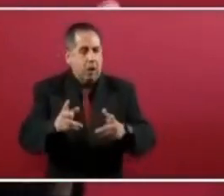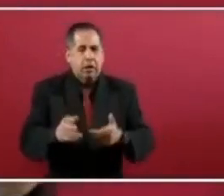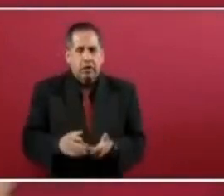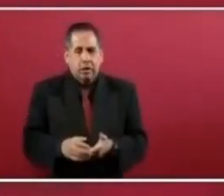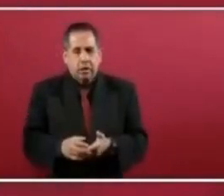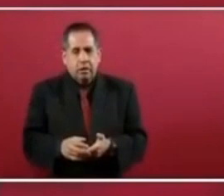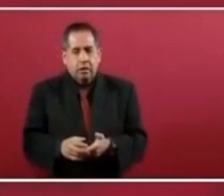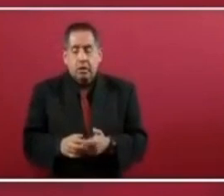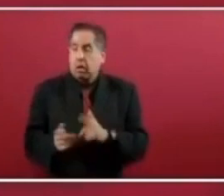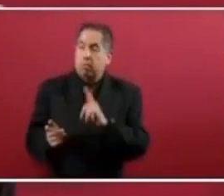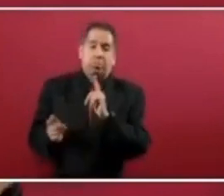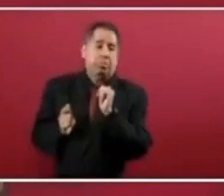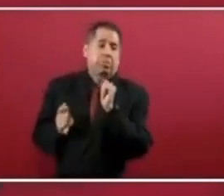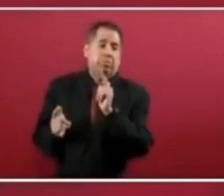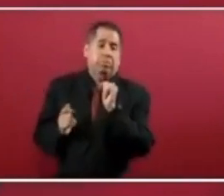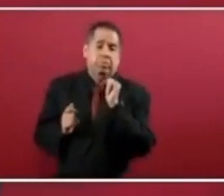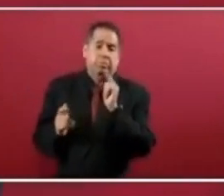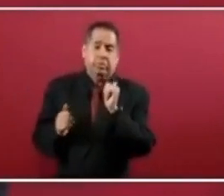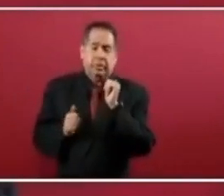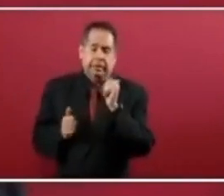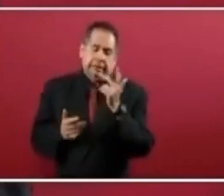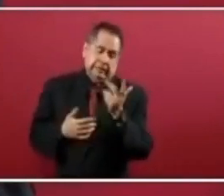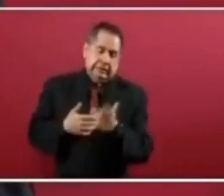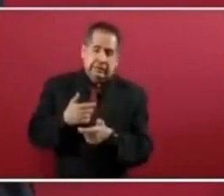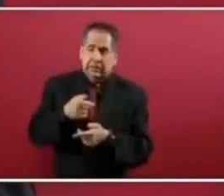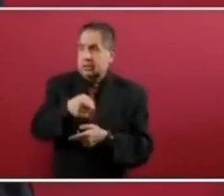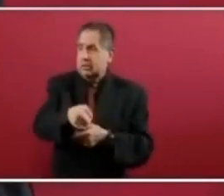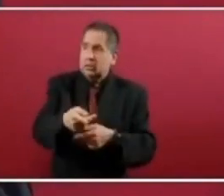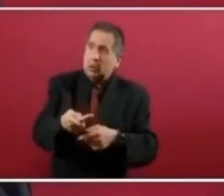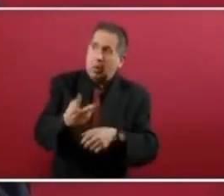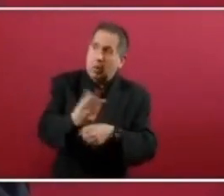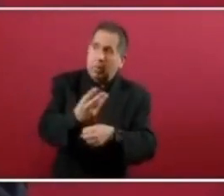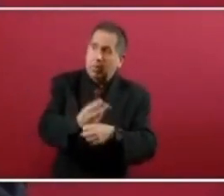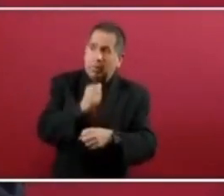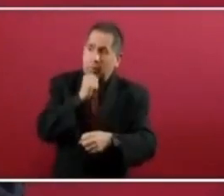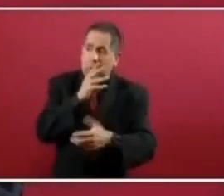estoy cobrando y me siento mal,